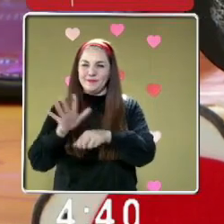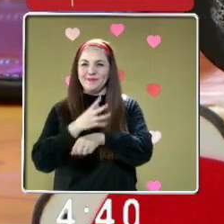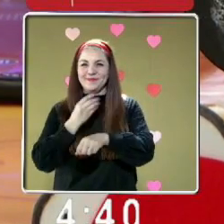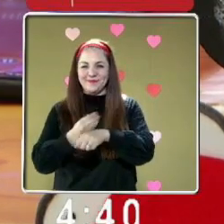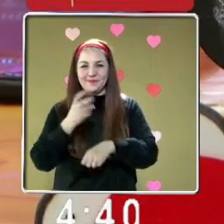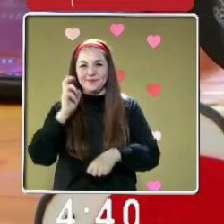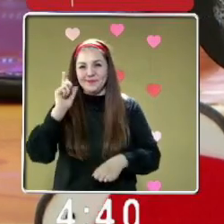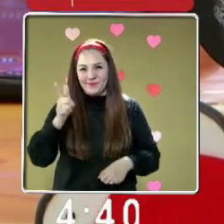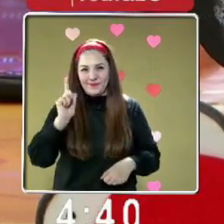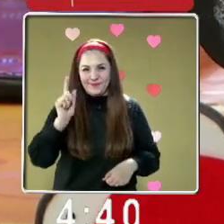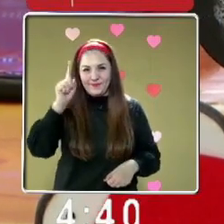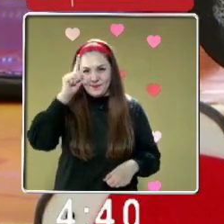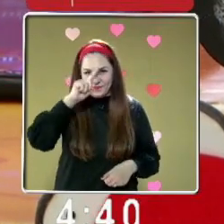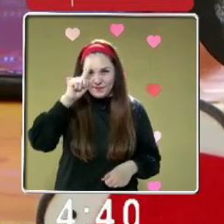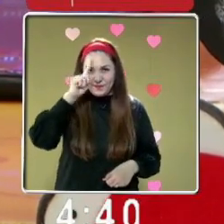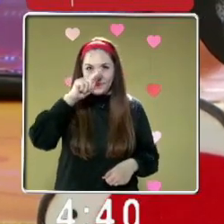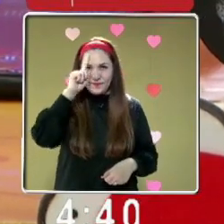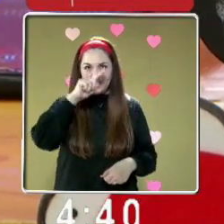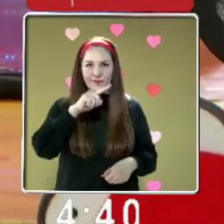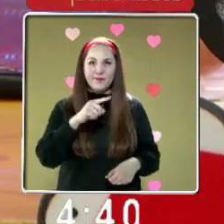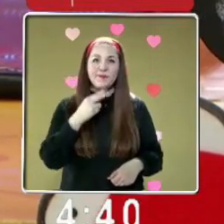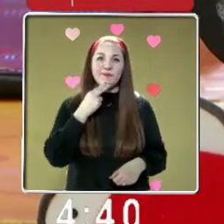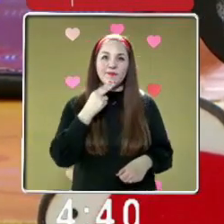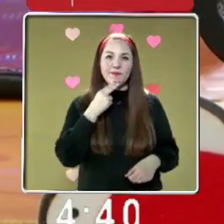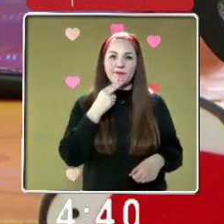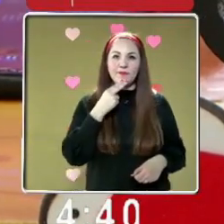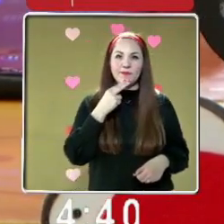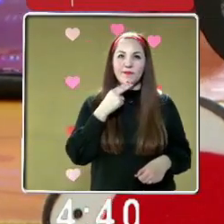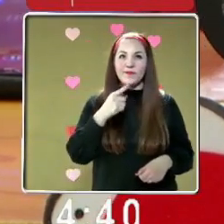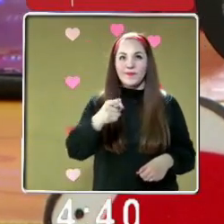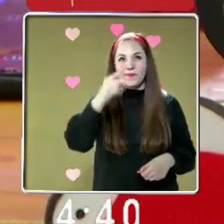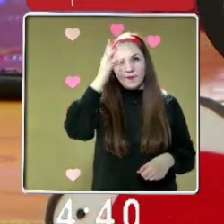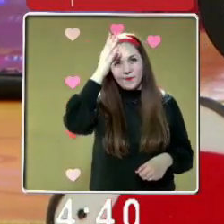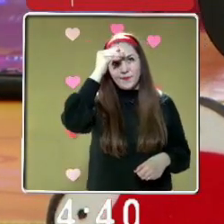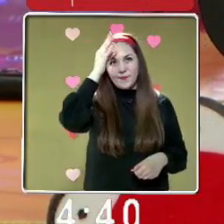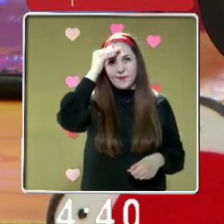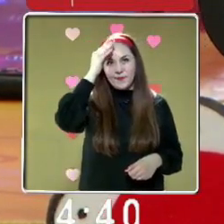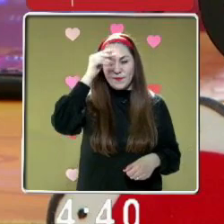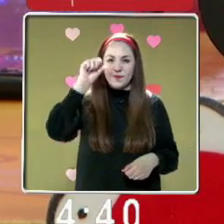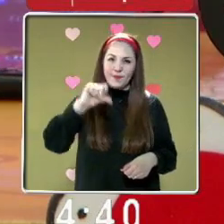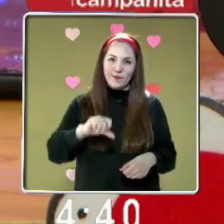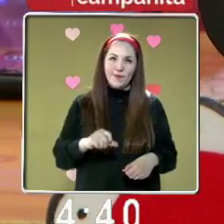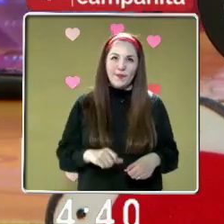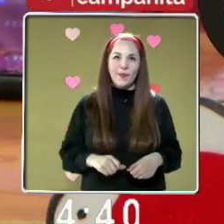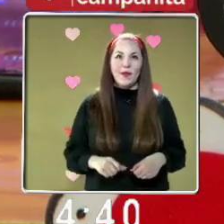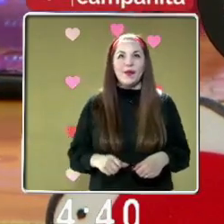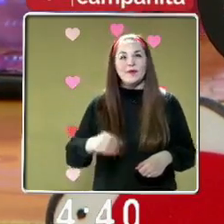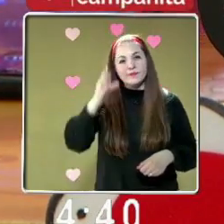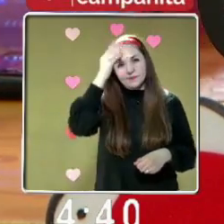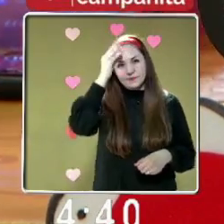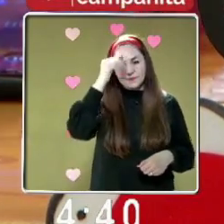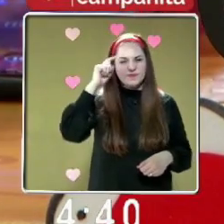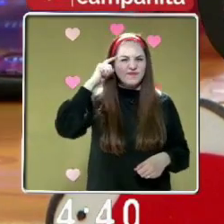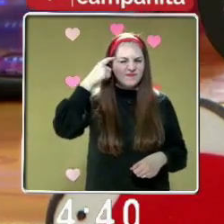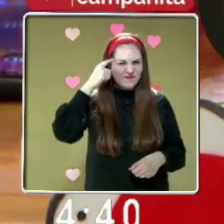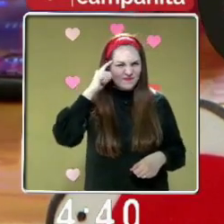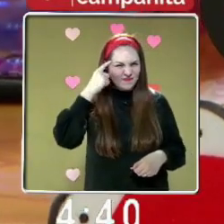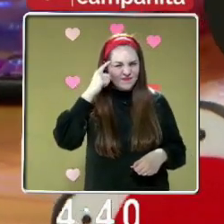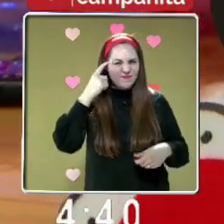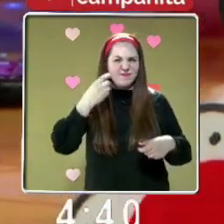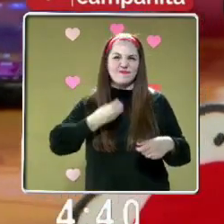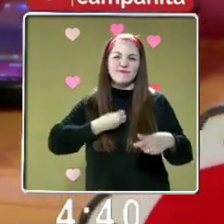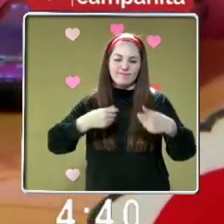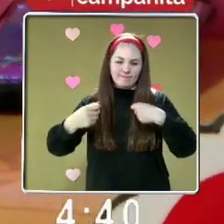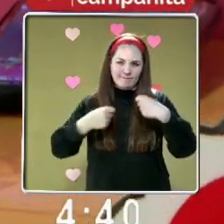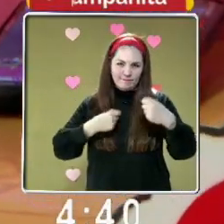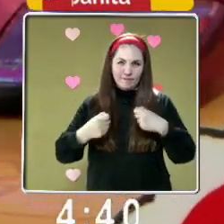este tip les sirva y vamos a ver qué fue lo que aprendimos el día de hoy. Aprendimos a regular el enojo, a distinguir el